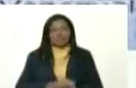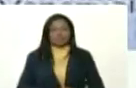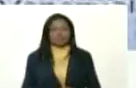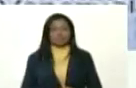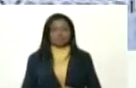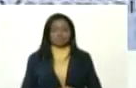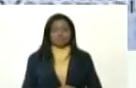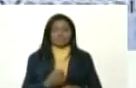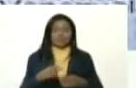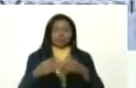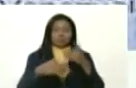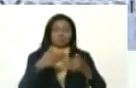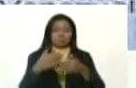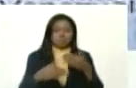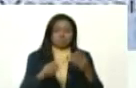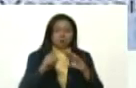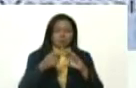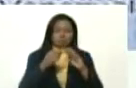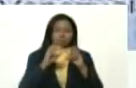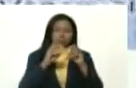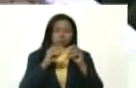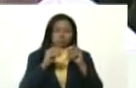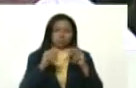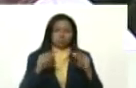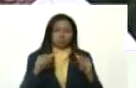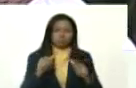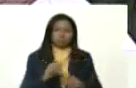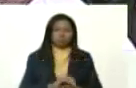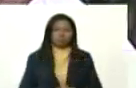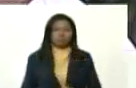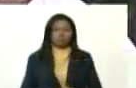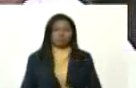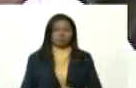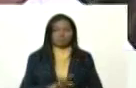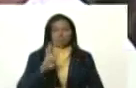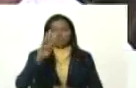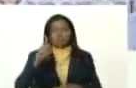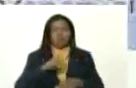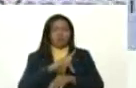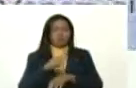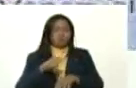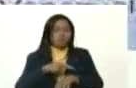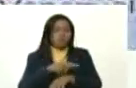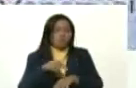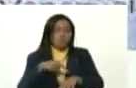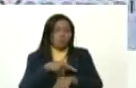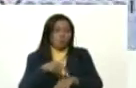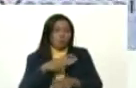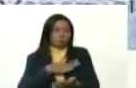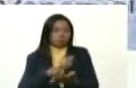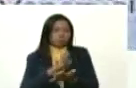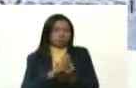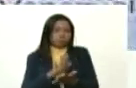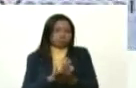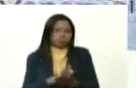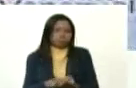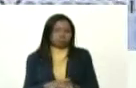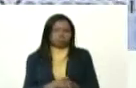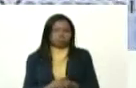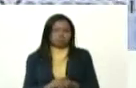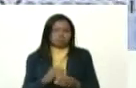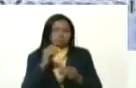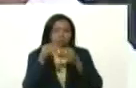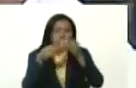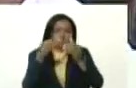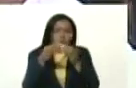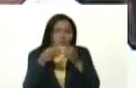Pero el proceso de desencadenamiento, ¿cuánto duró? 4 horas aproximadamente. 4 horas, claro, de la dilatación y todo